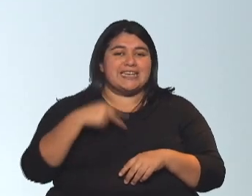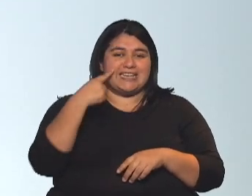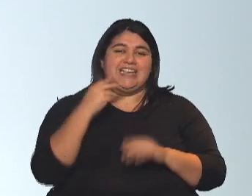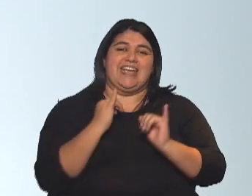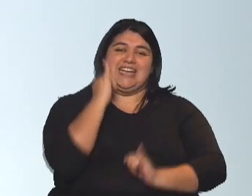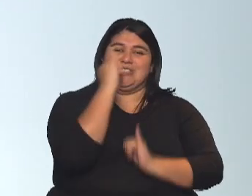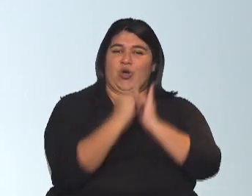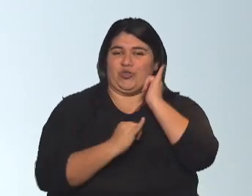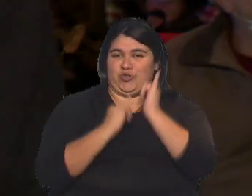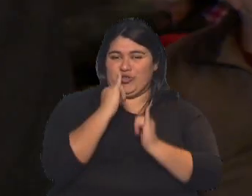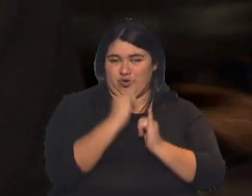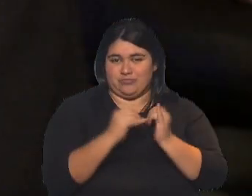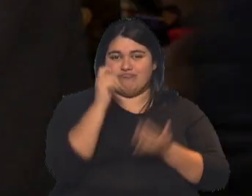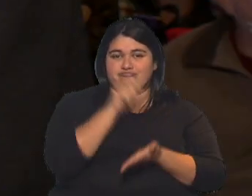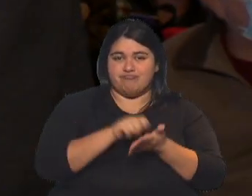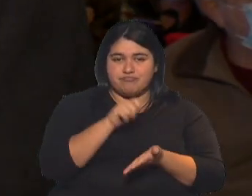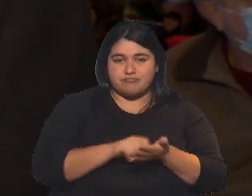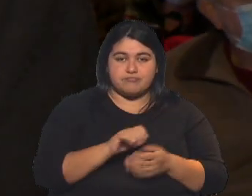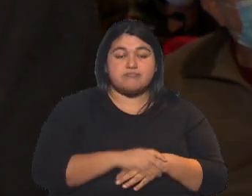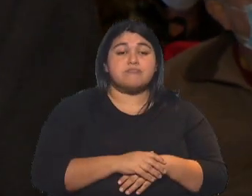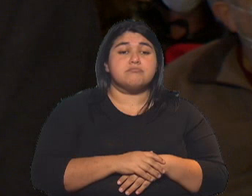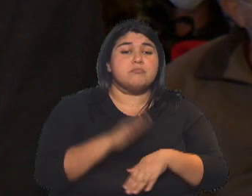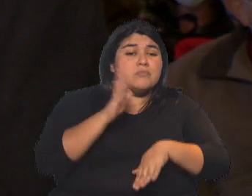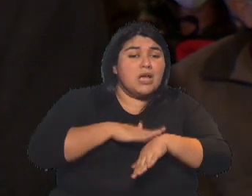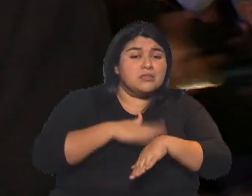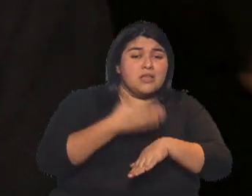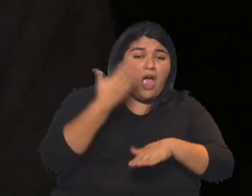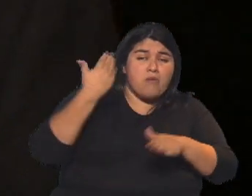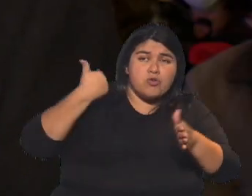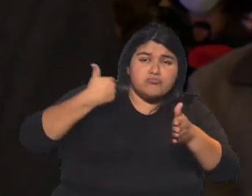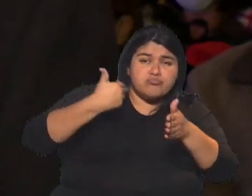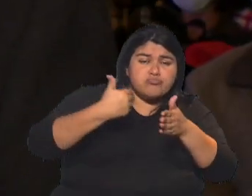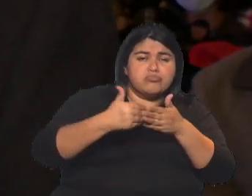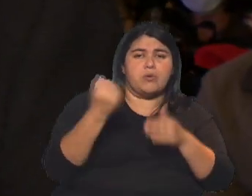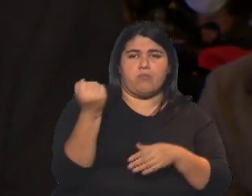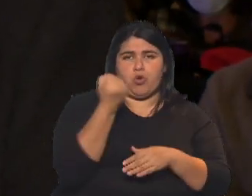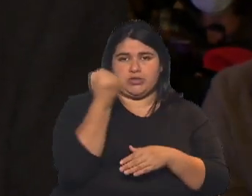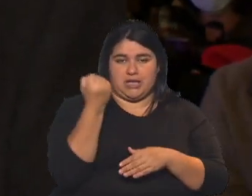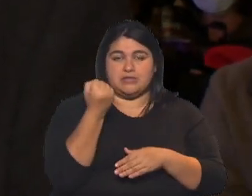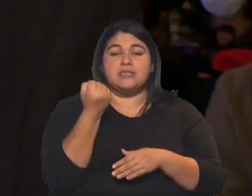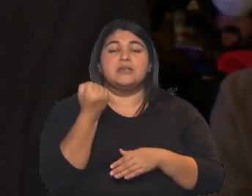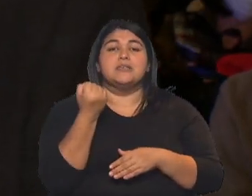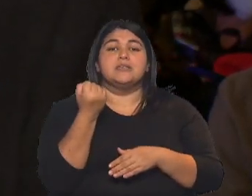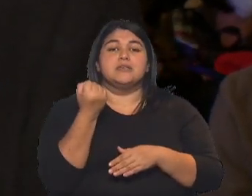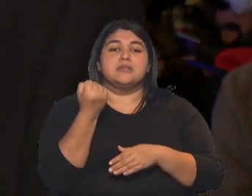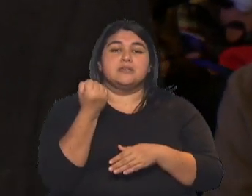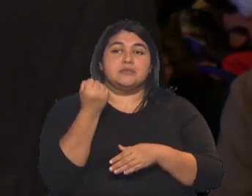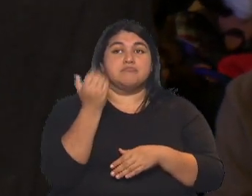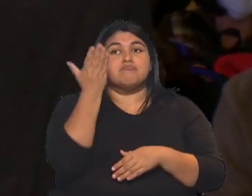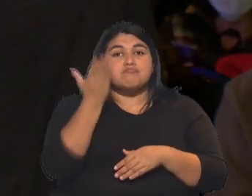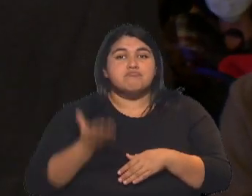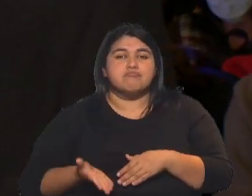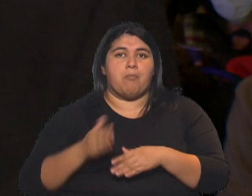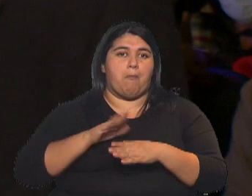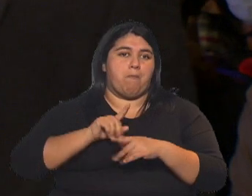un desafío en principio muy importante, porque Eve es un personaje